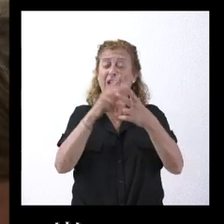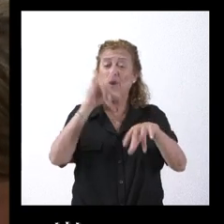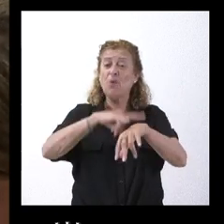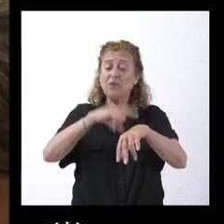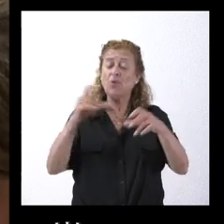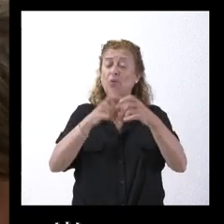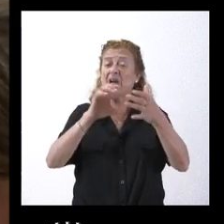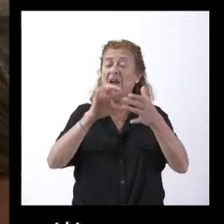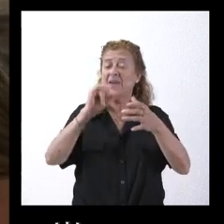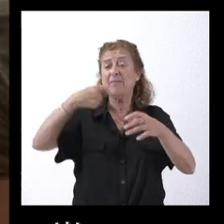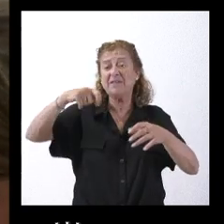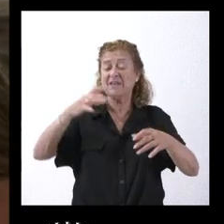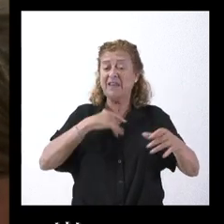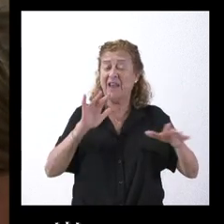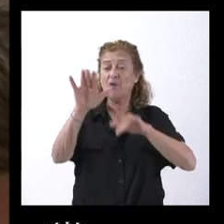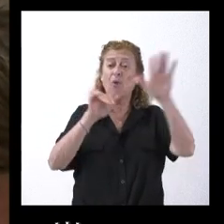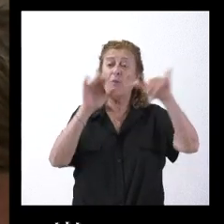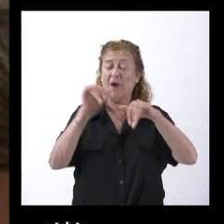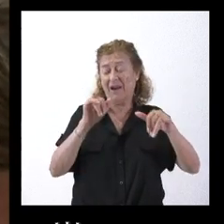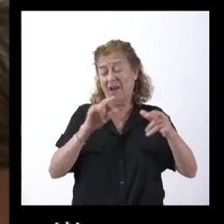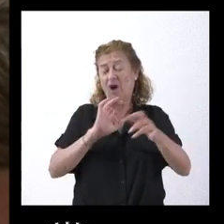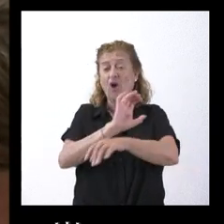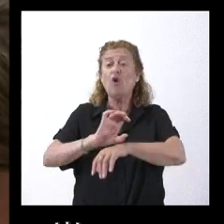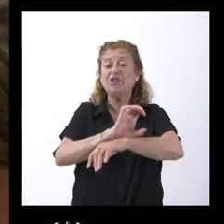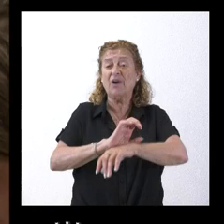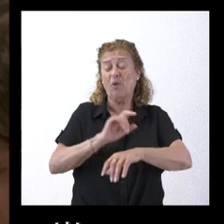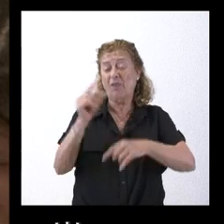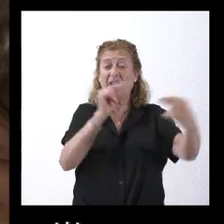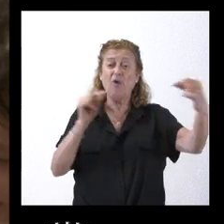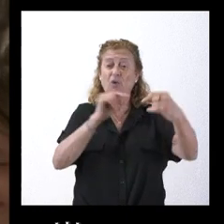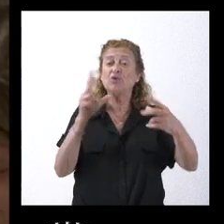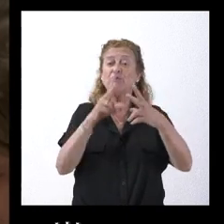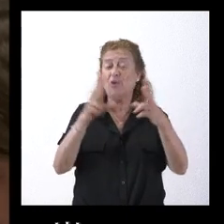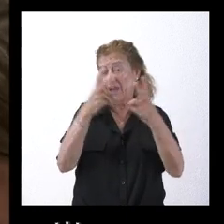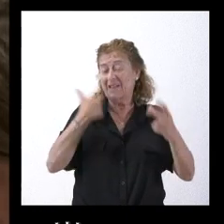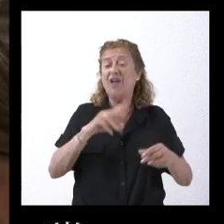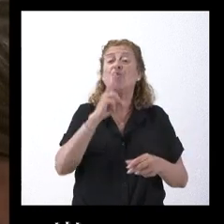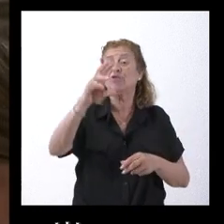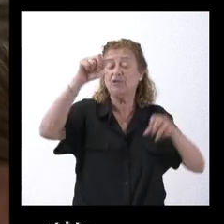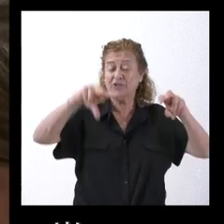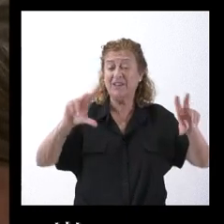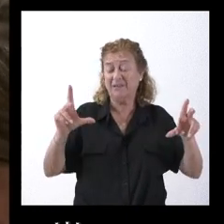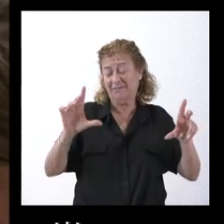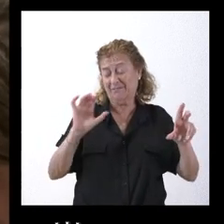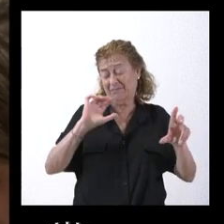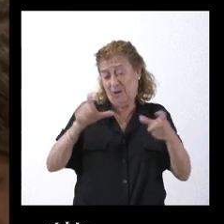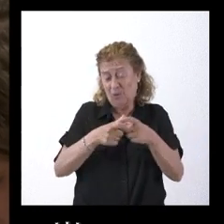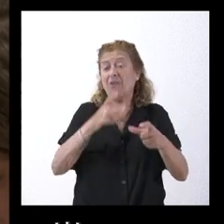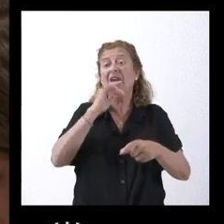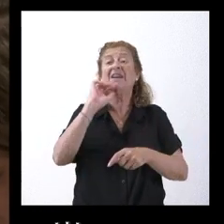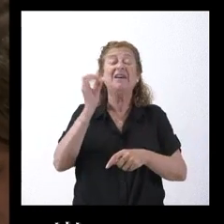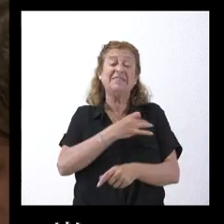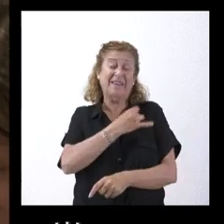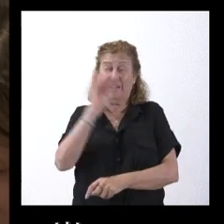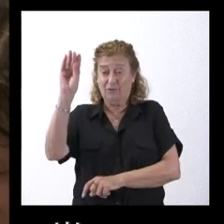tienen intención de convocar el Consejo del Diálogo Social, que lleva 2 años sin reunirse, como reclaman los sindicatos. Y luego ya por último,